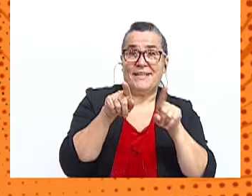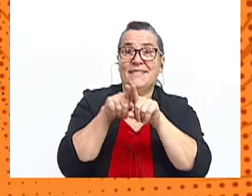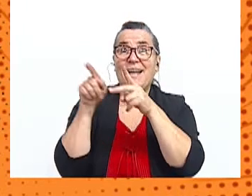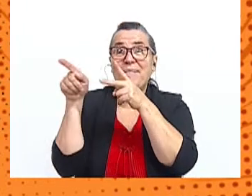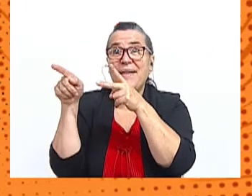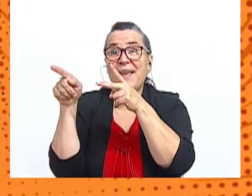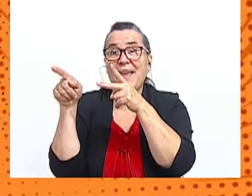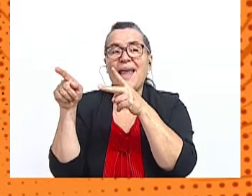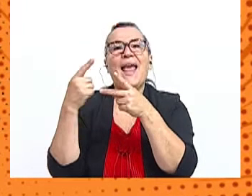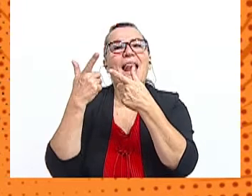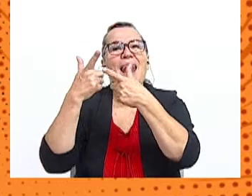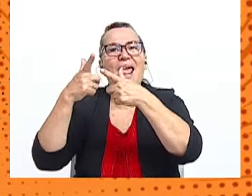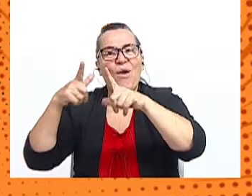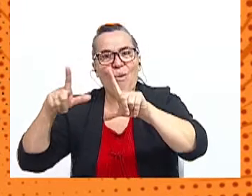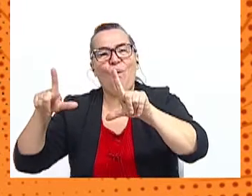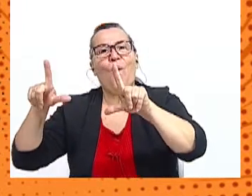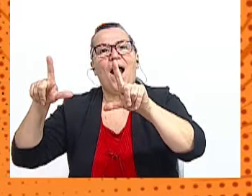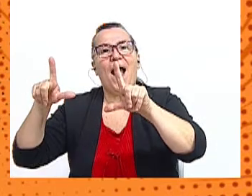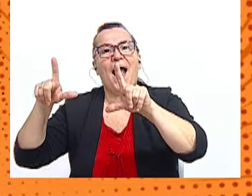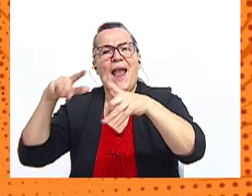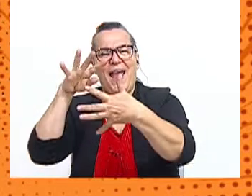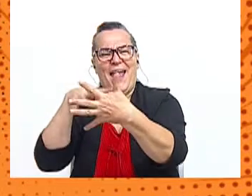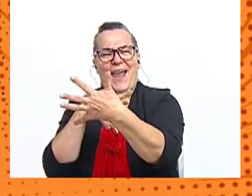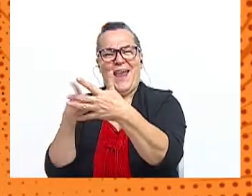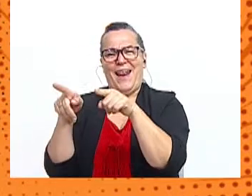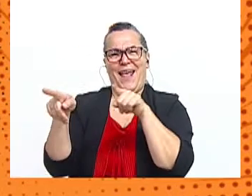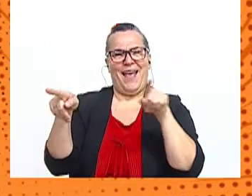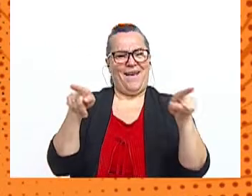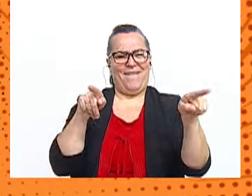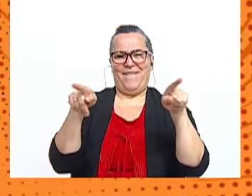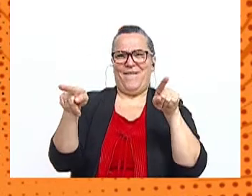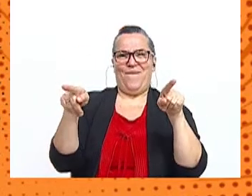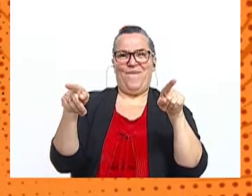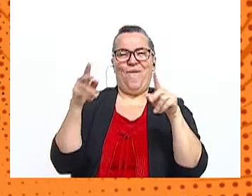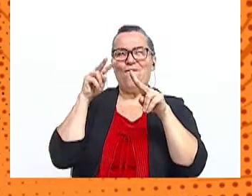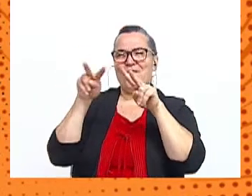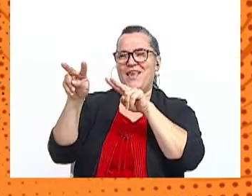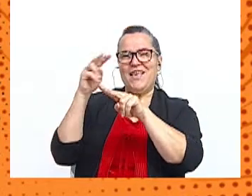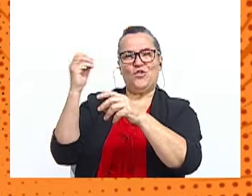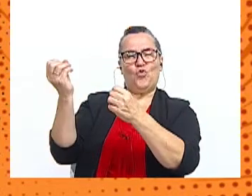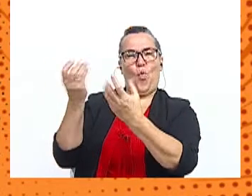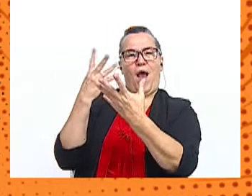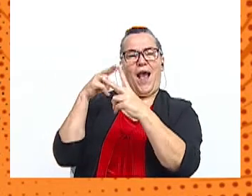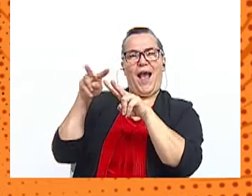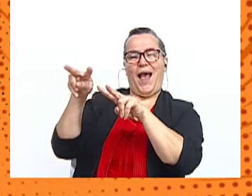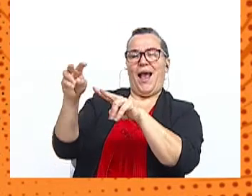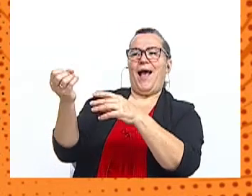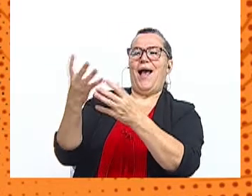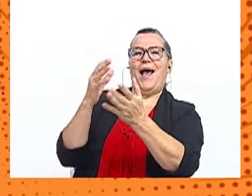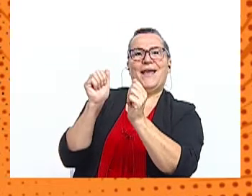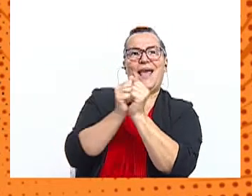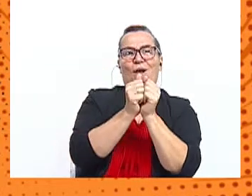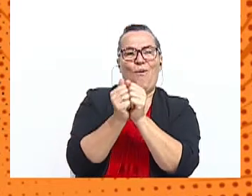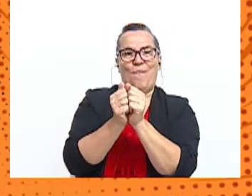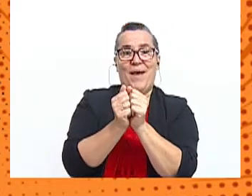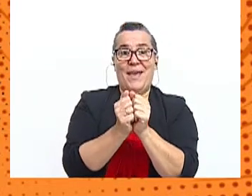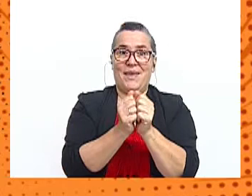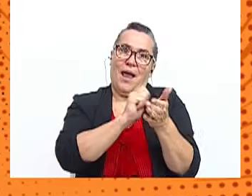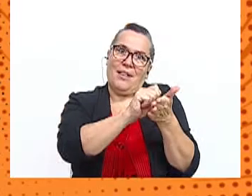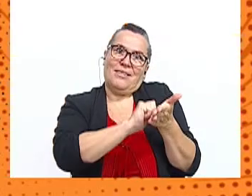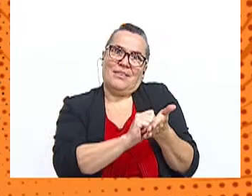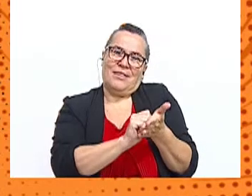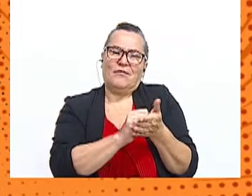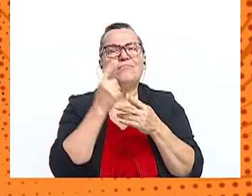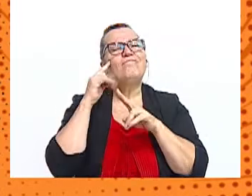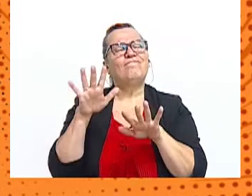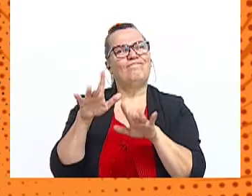sobre el lenguaje gráfico. ¿Sí? Los elementos visuales que acompañan ese texto. Bueno, ¿qué